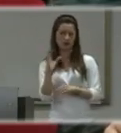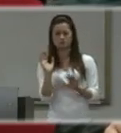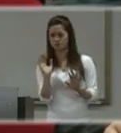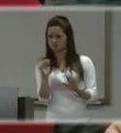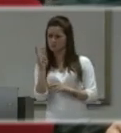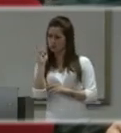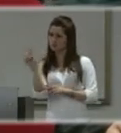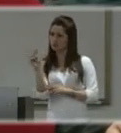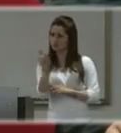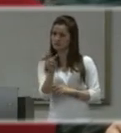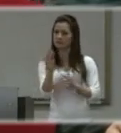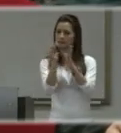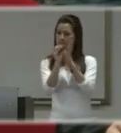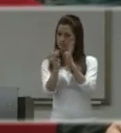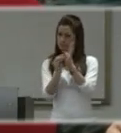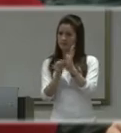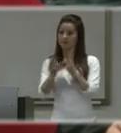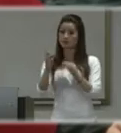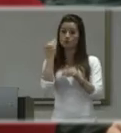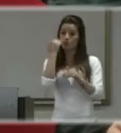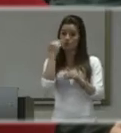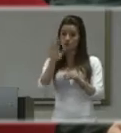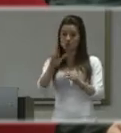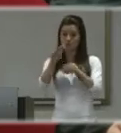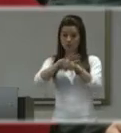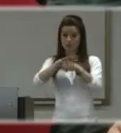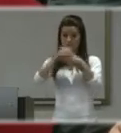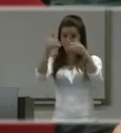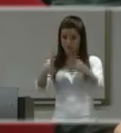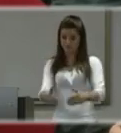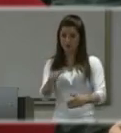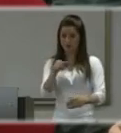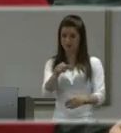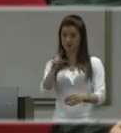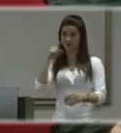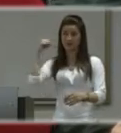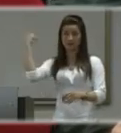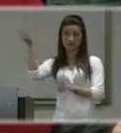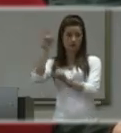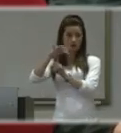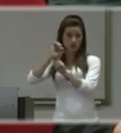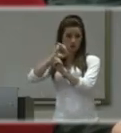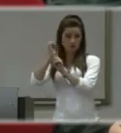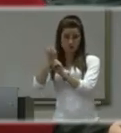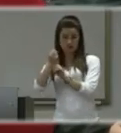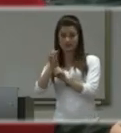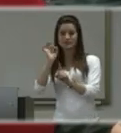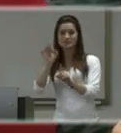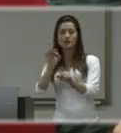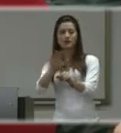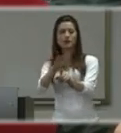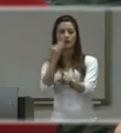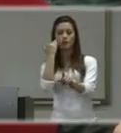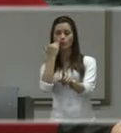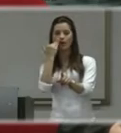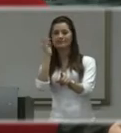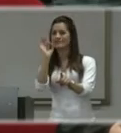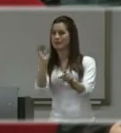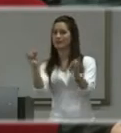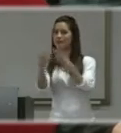sexualidad, sobre todo de las mujeres con discapacidad, desde el contexto social, está siempre ligado a la